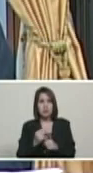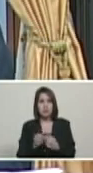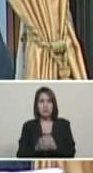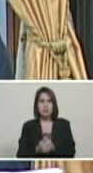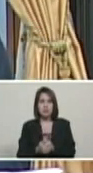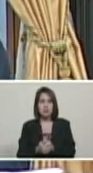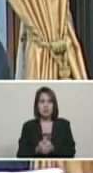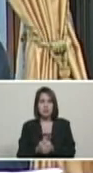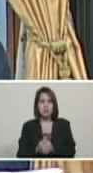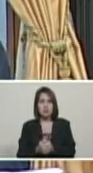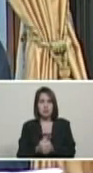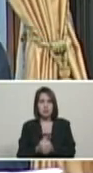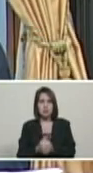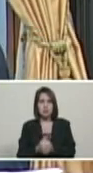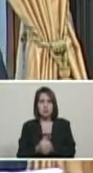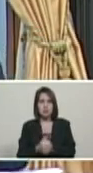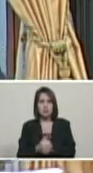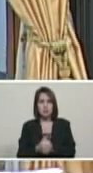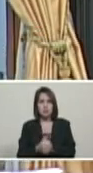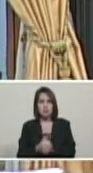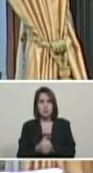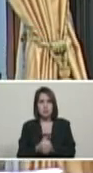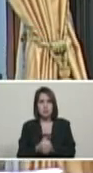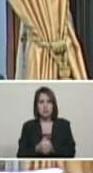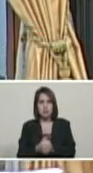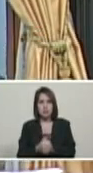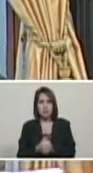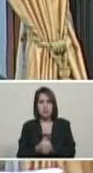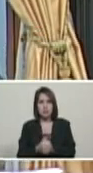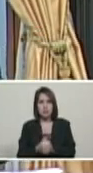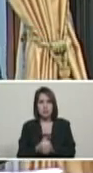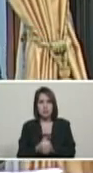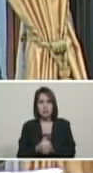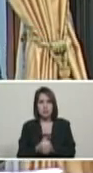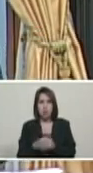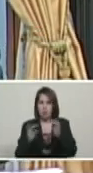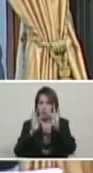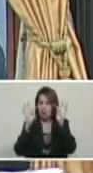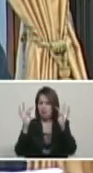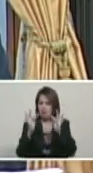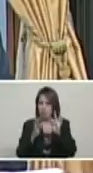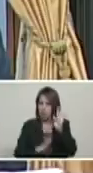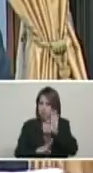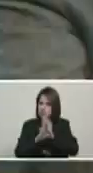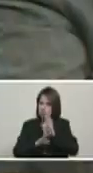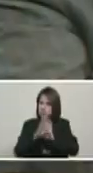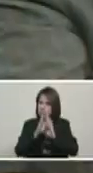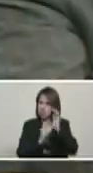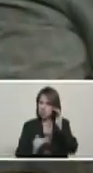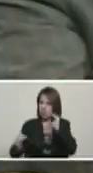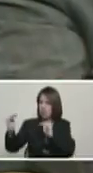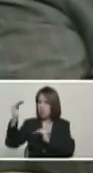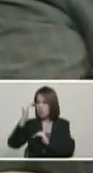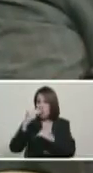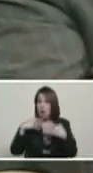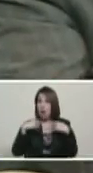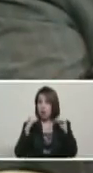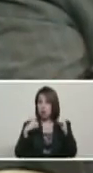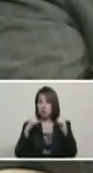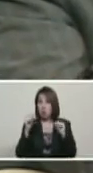en la familia directamente. Es una modalidad que tenemos que desarrollar a mayor nivel, Aristóbulo, mucho más.